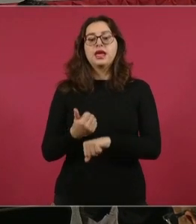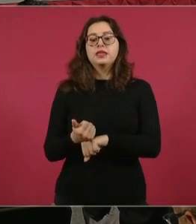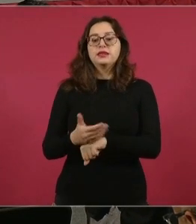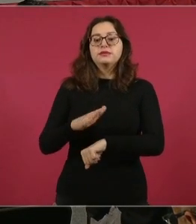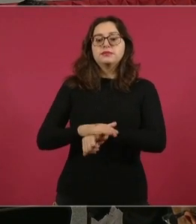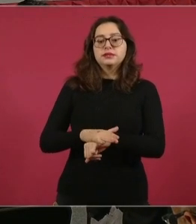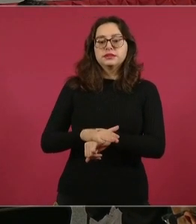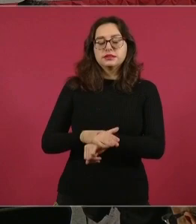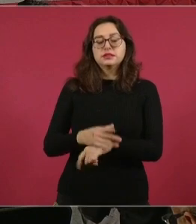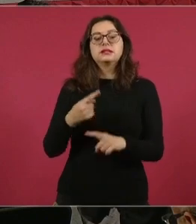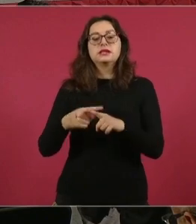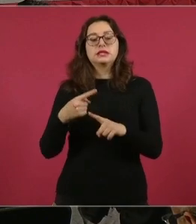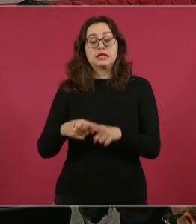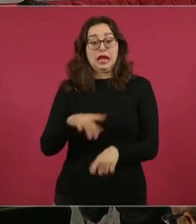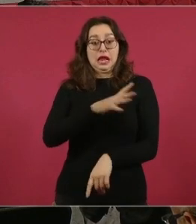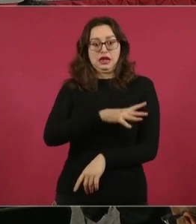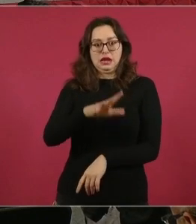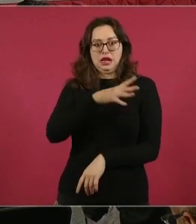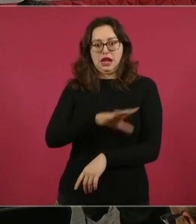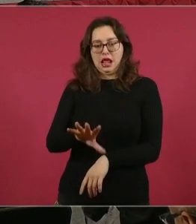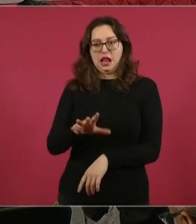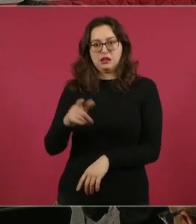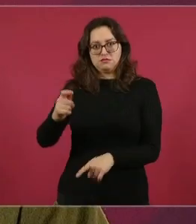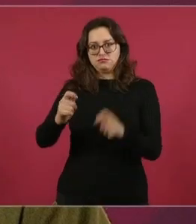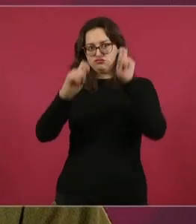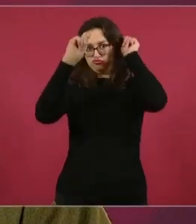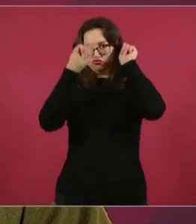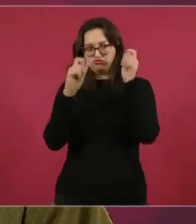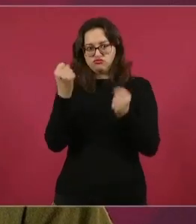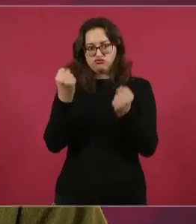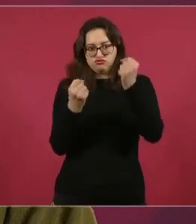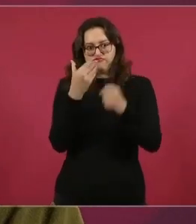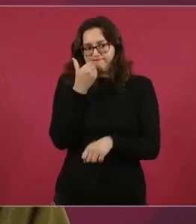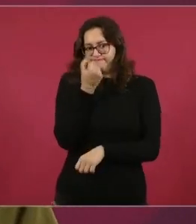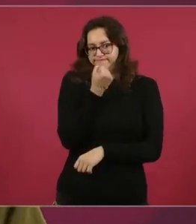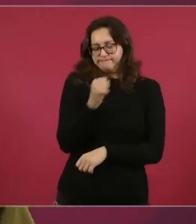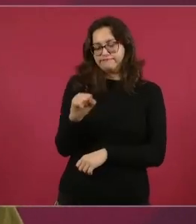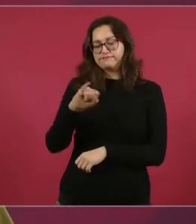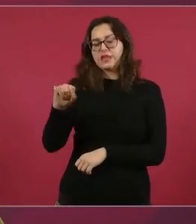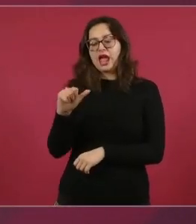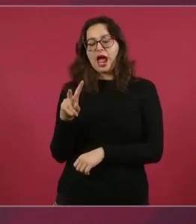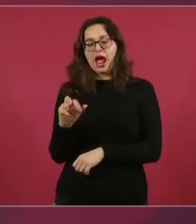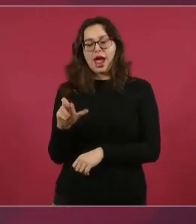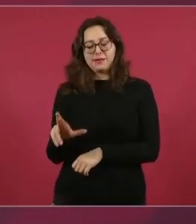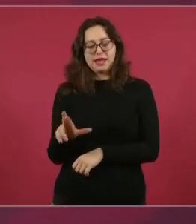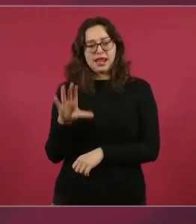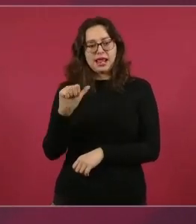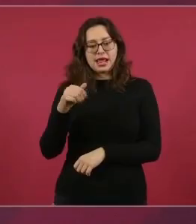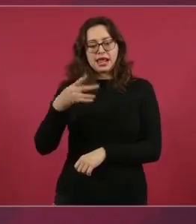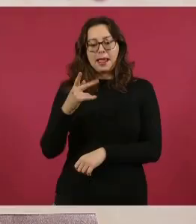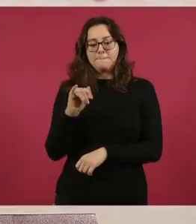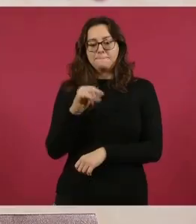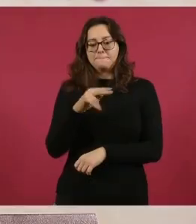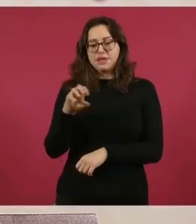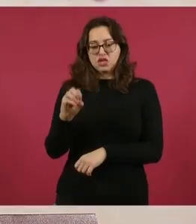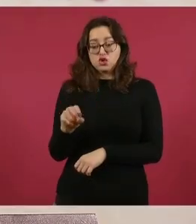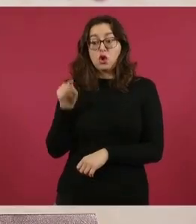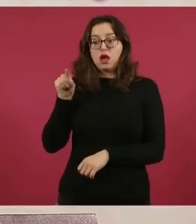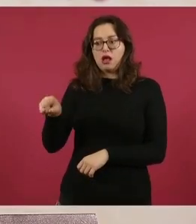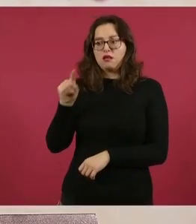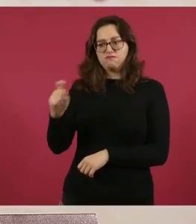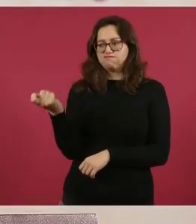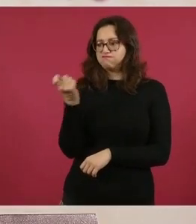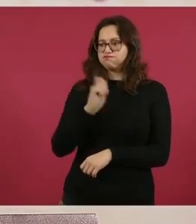de grupo, piloto aviador, Javier Campillo. Está dotado de un gran equipo de